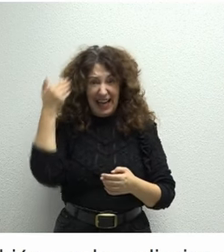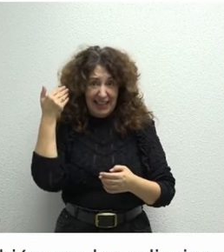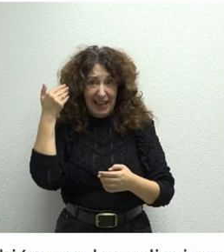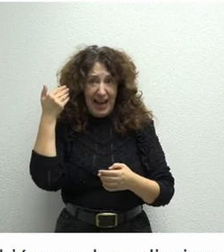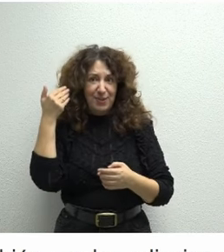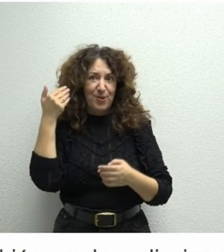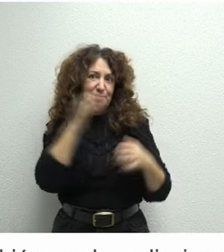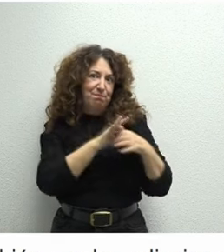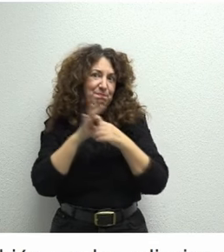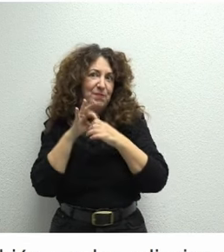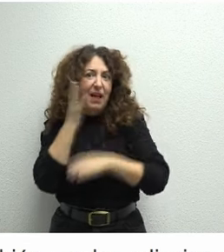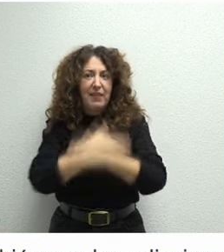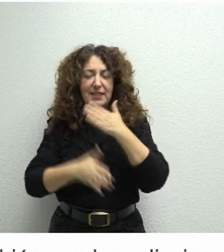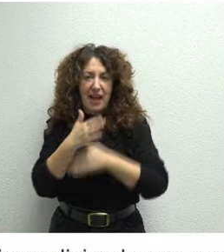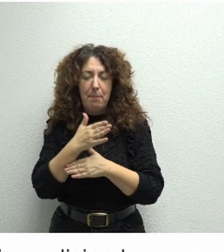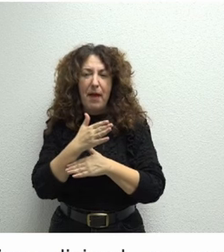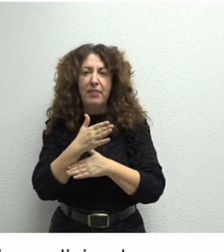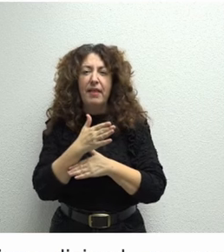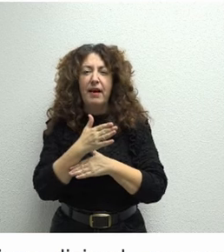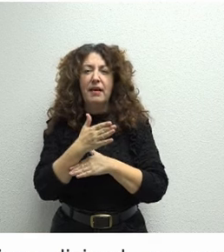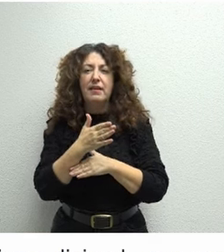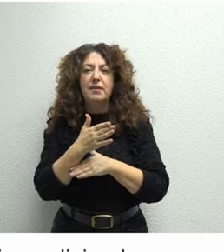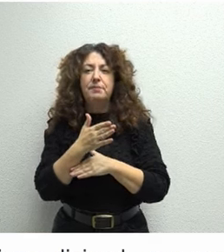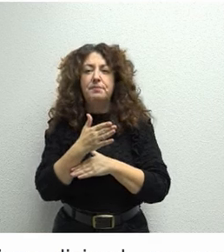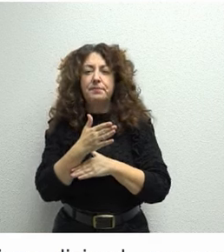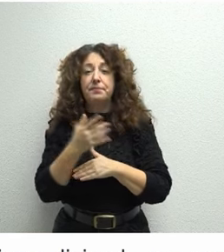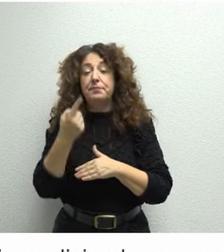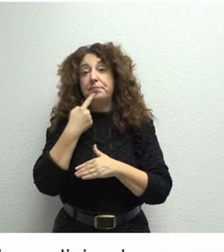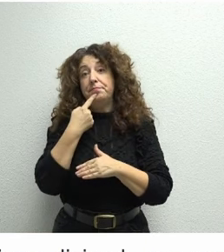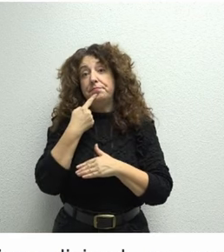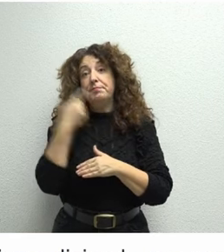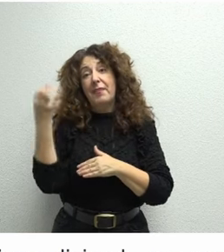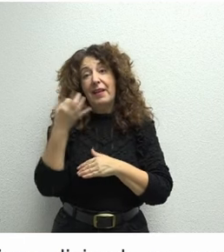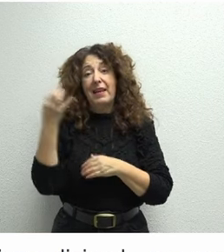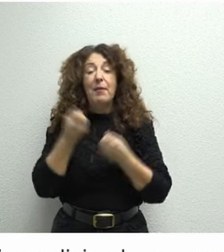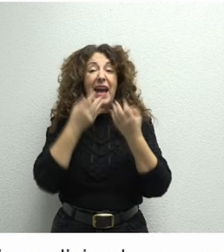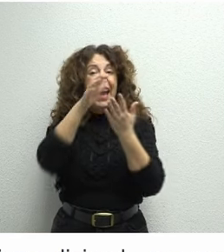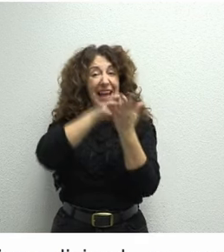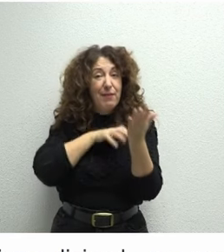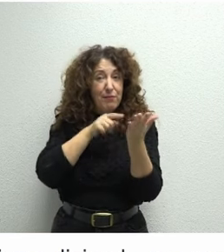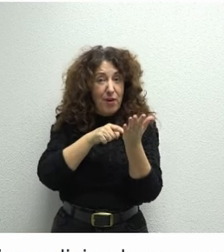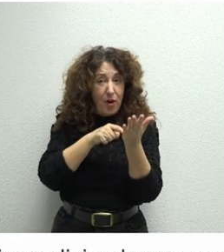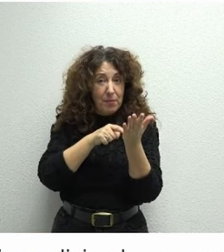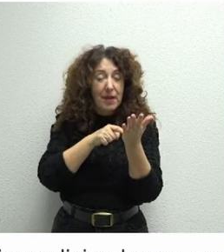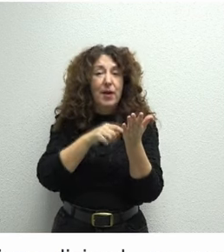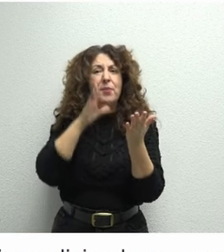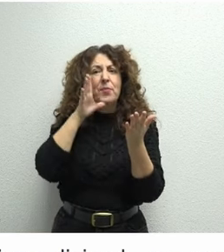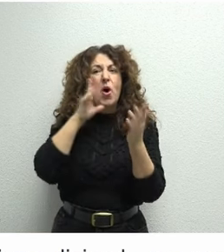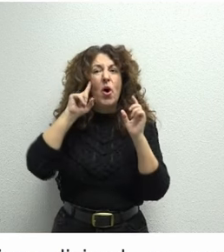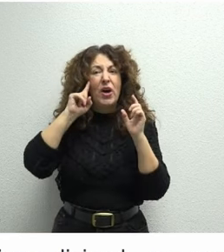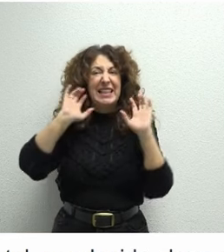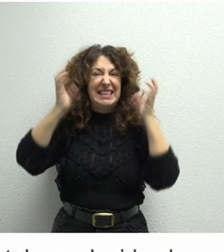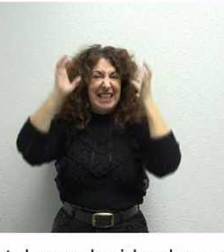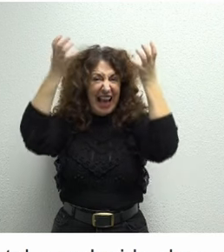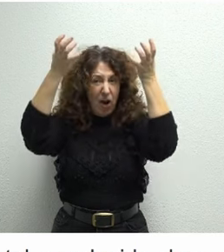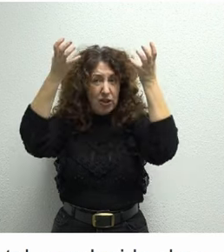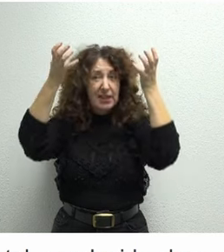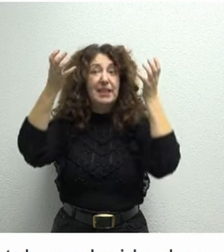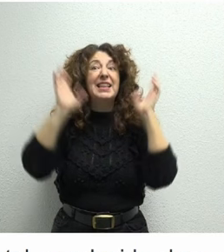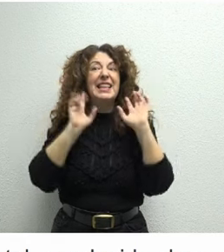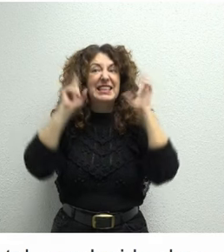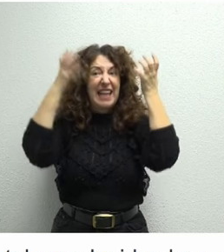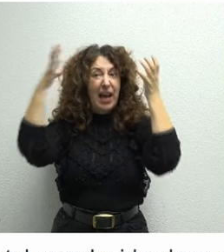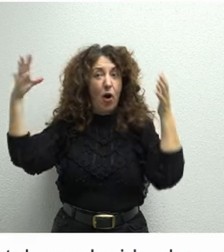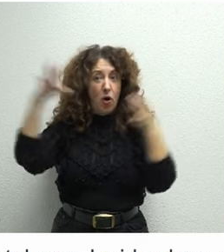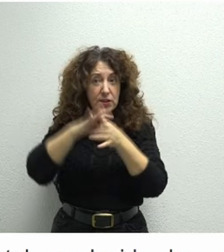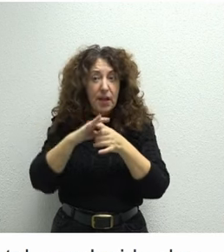eh en cuando cuando requiere un informe cuando hay una psicosis asociada como decía antes la psicosis injertada o